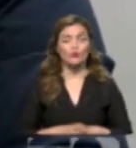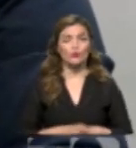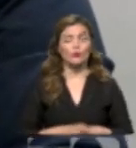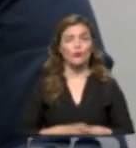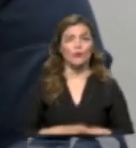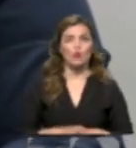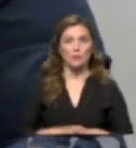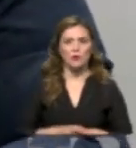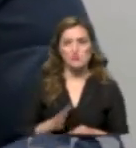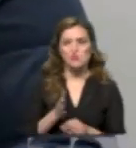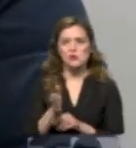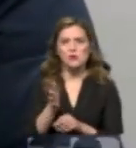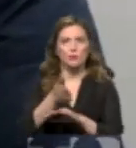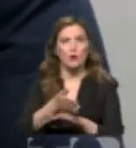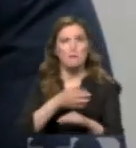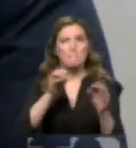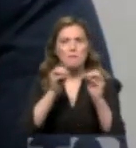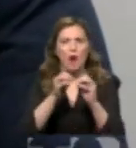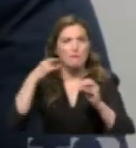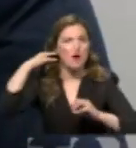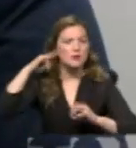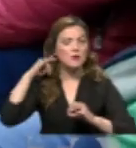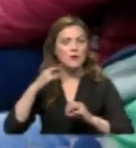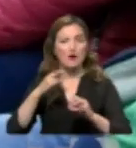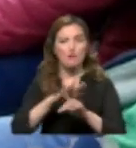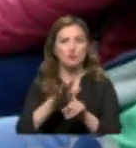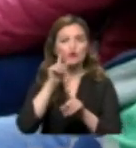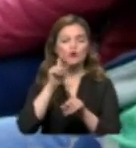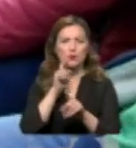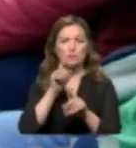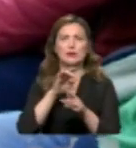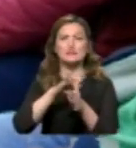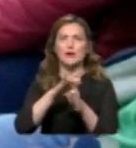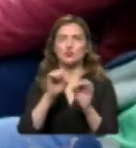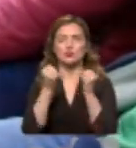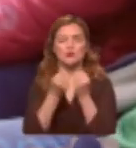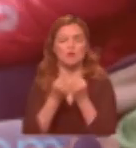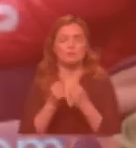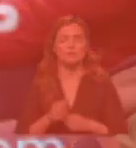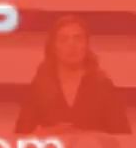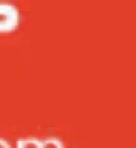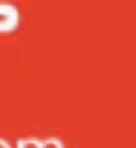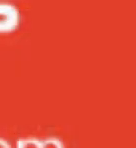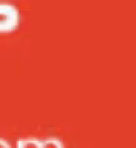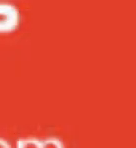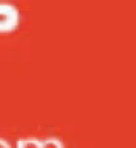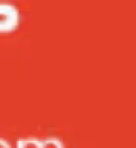a más niñas o podría hacerlo. Entonces es un peligro para la sociedad. Helen Quiñones, 24 horas.